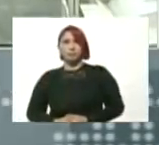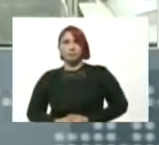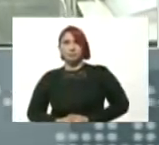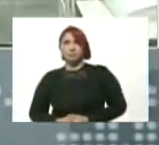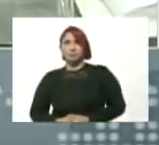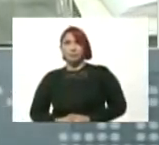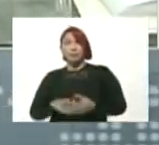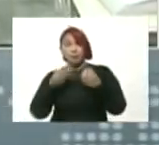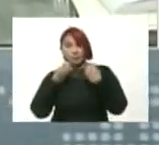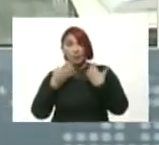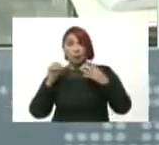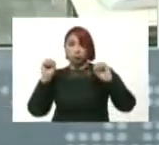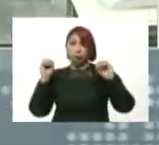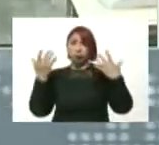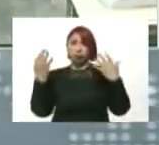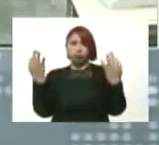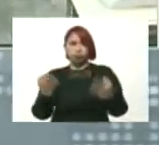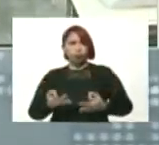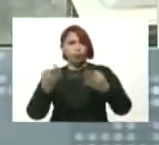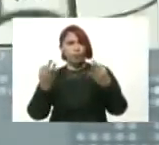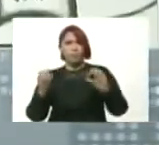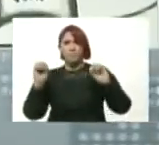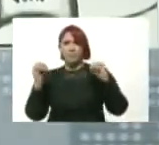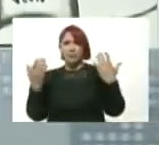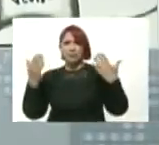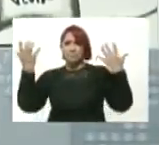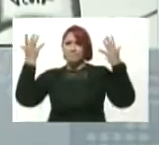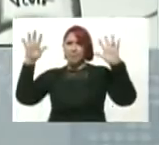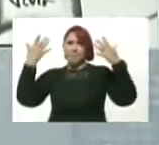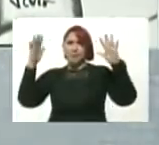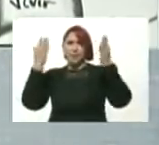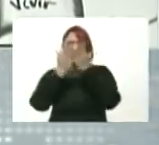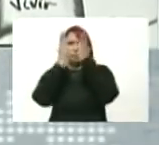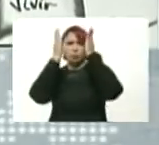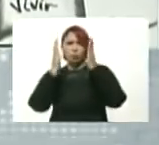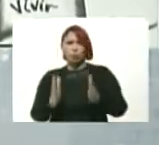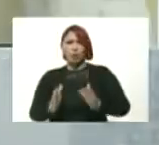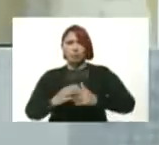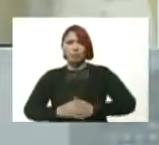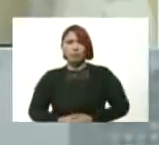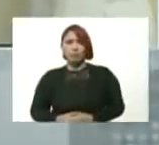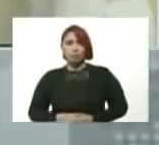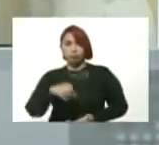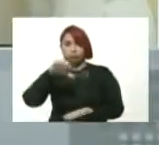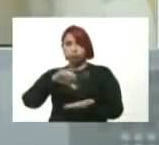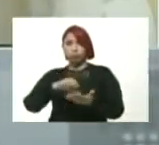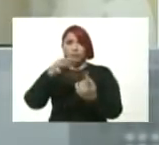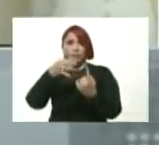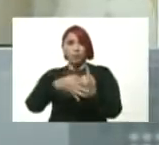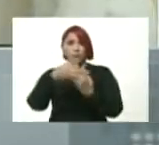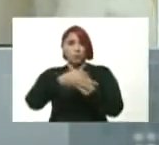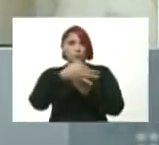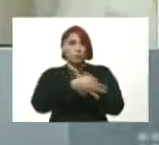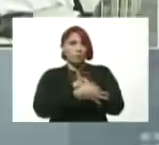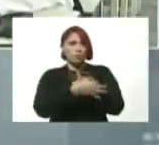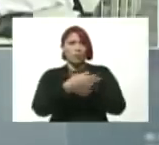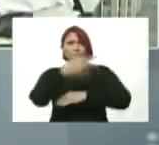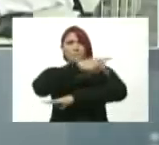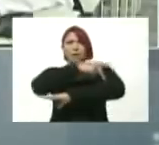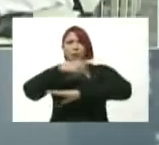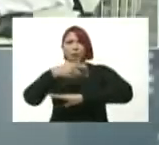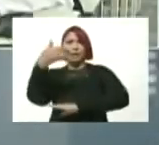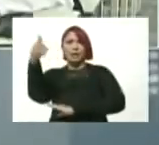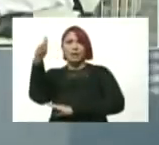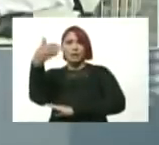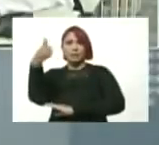bueno venceremos siempre venceremos un aplauso a todos estudiantes del núcleo camurí chico ya en caraballeda en el